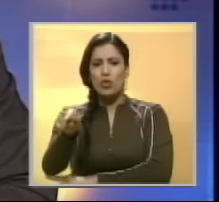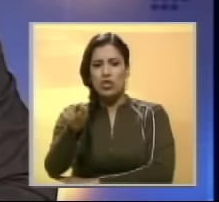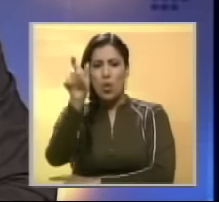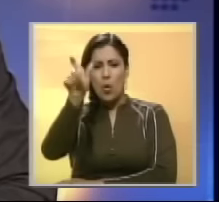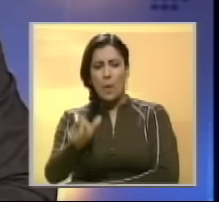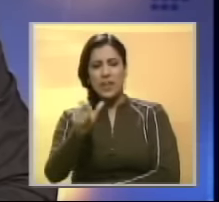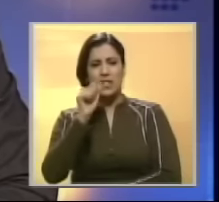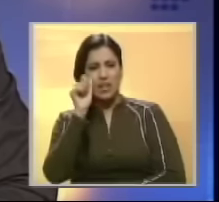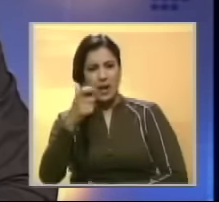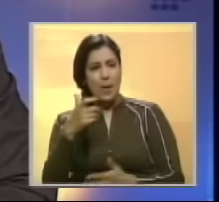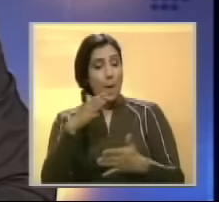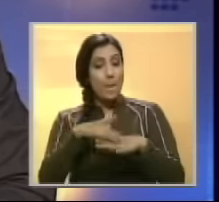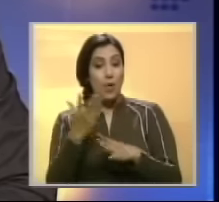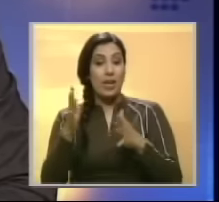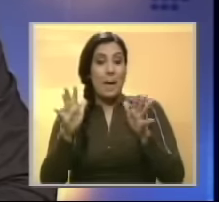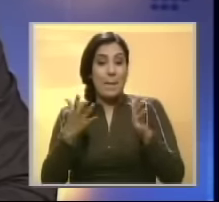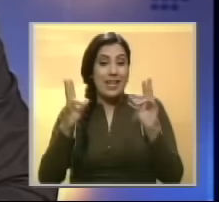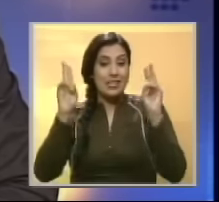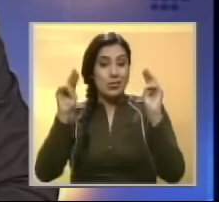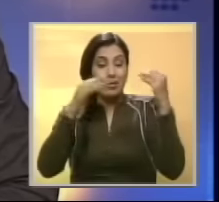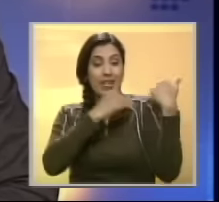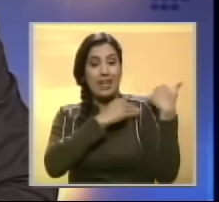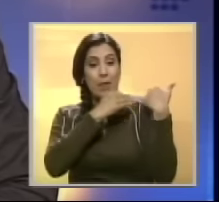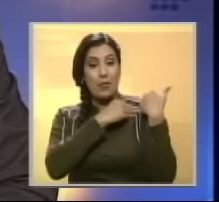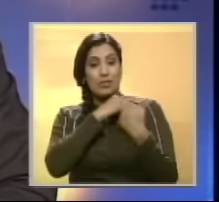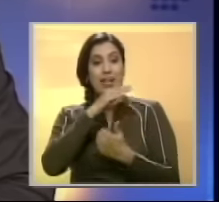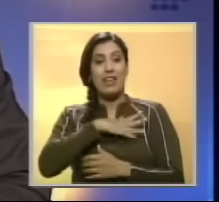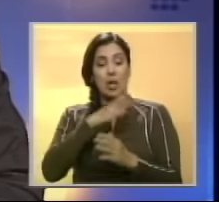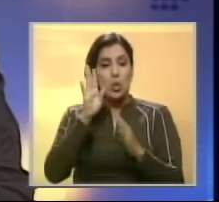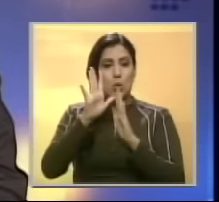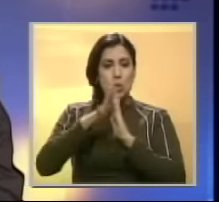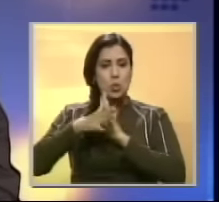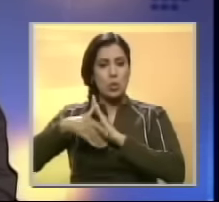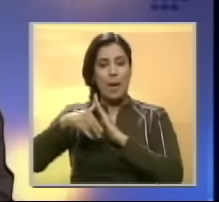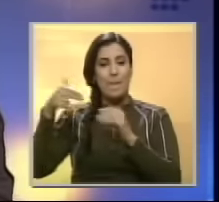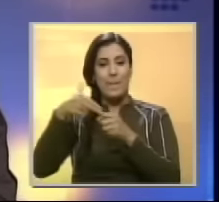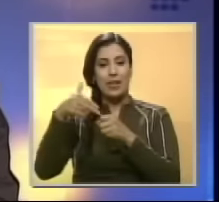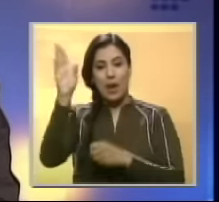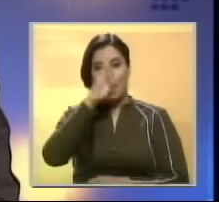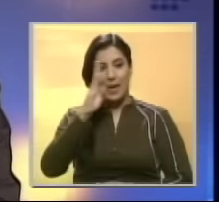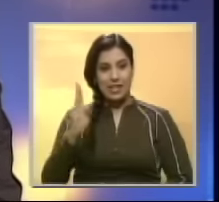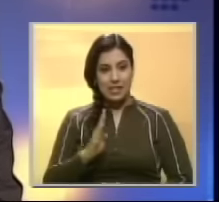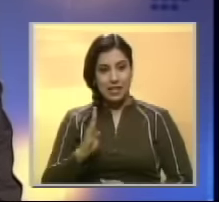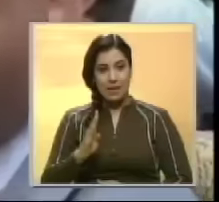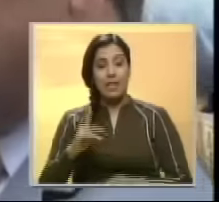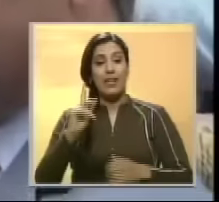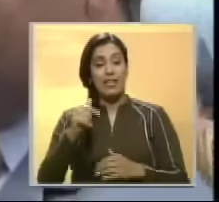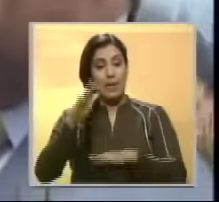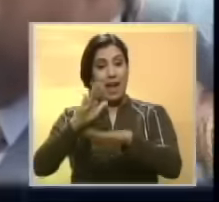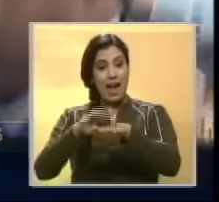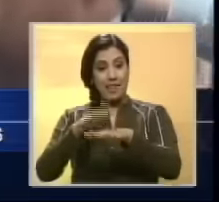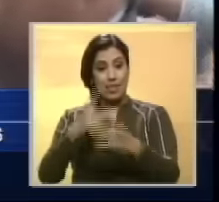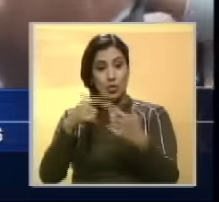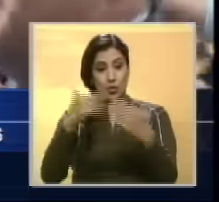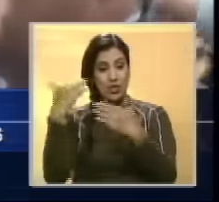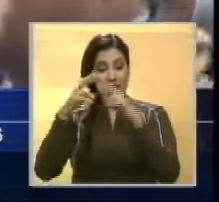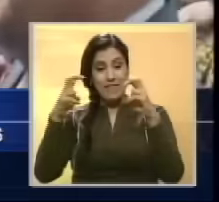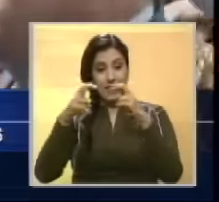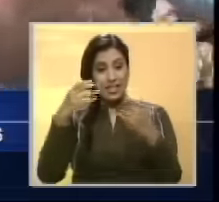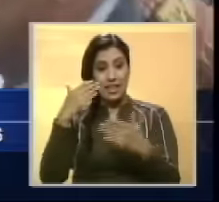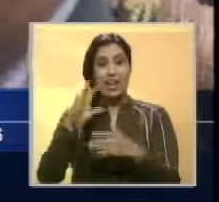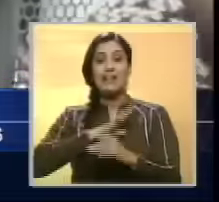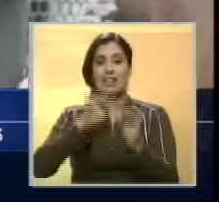aeo néz por su supuesta responsabilidad en los desvíos en la petrolera estatal petrobras la solicitud de investigar a